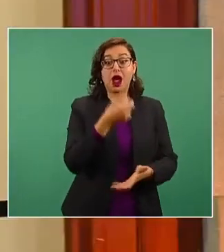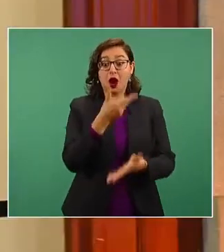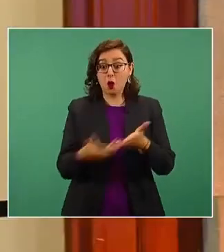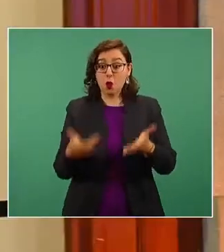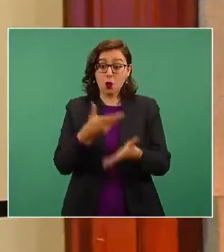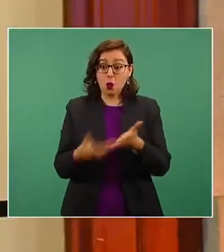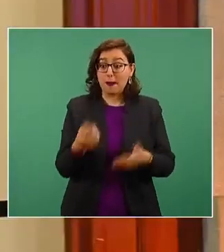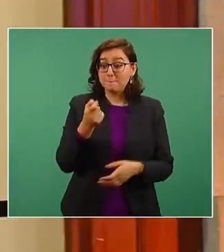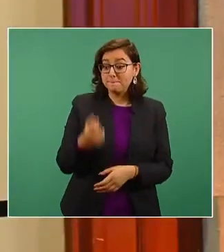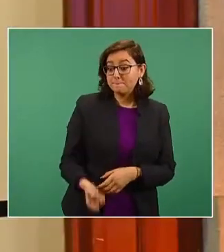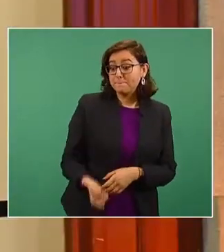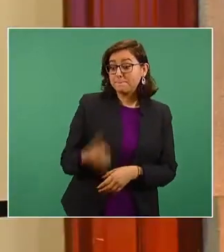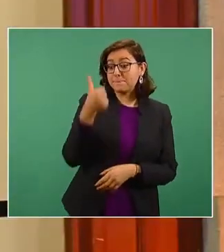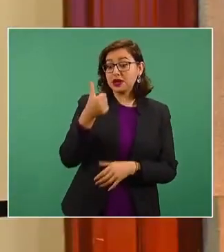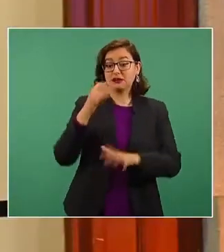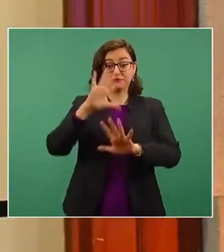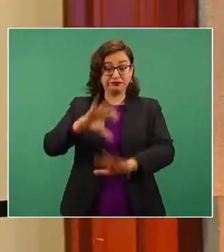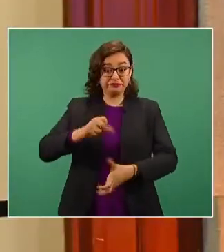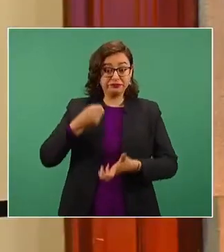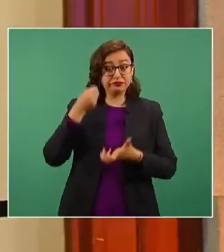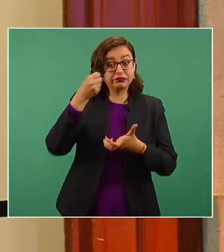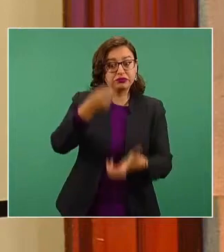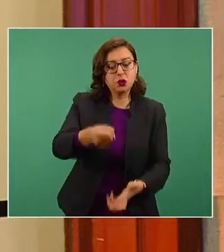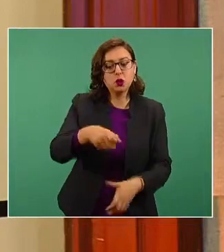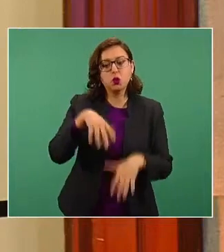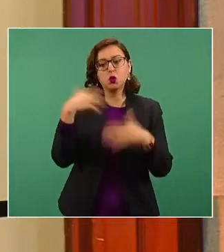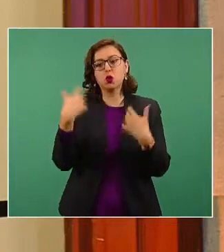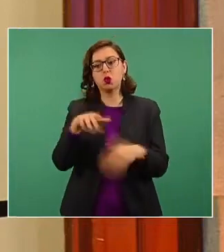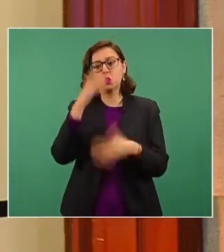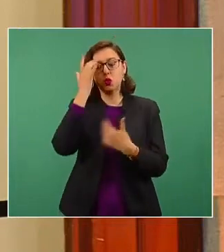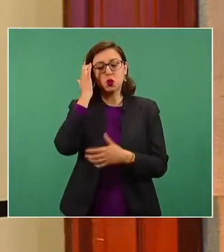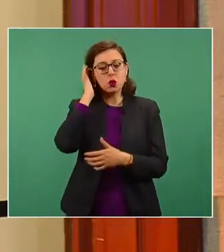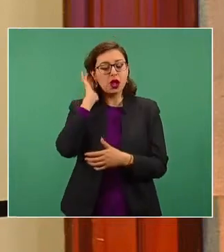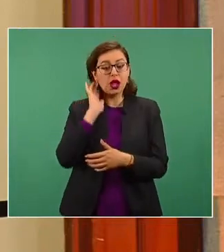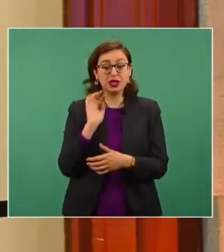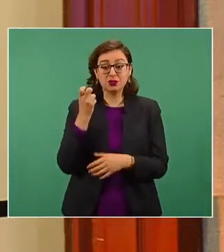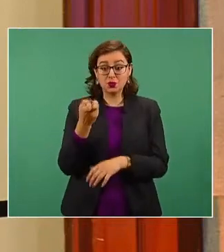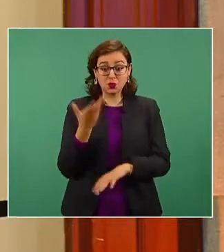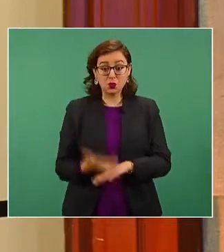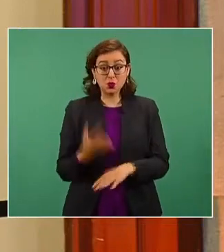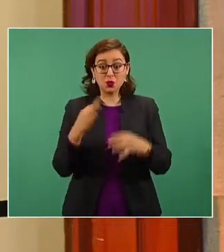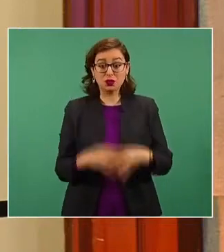la red de servicios más importantes que hay en el país.